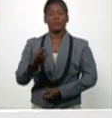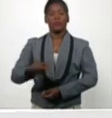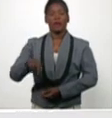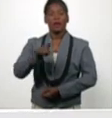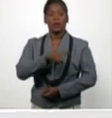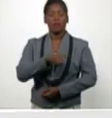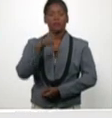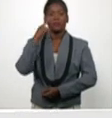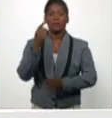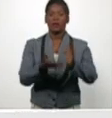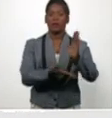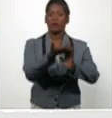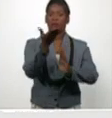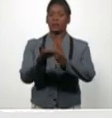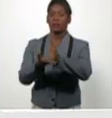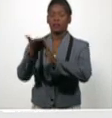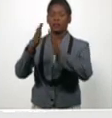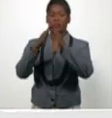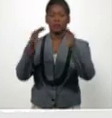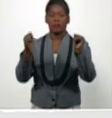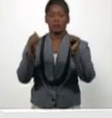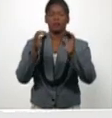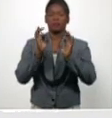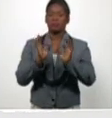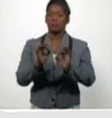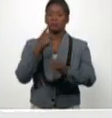al número de casos confirmados,